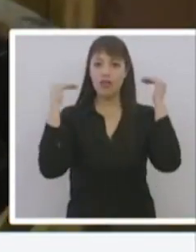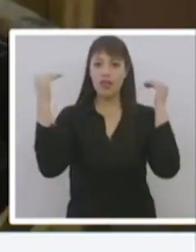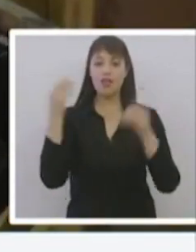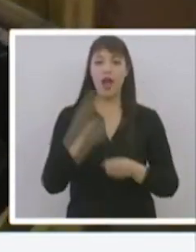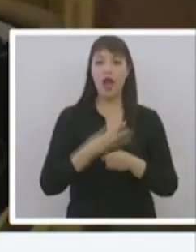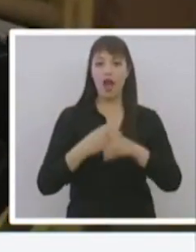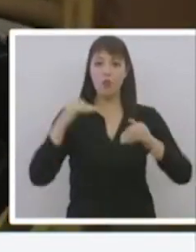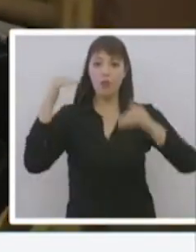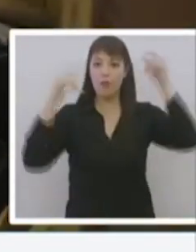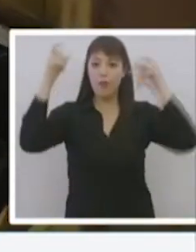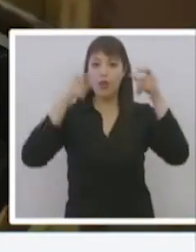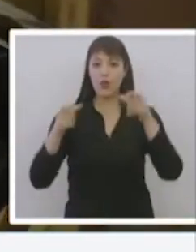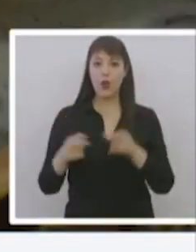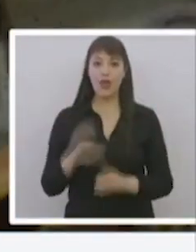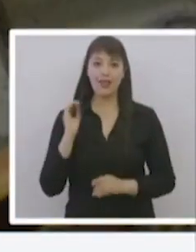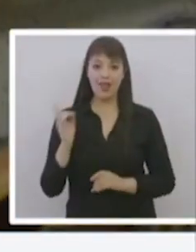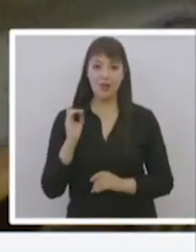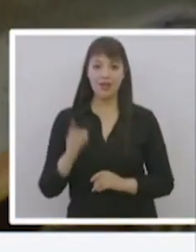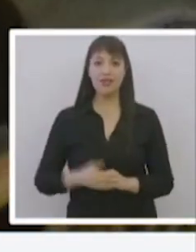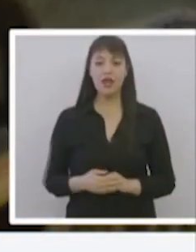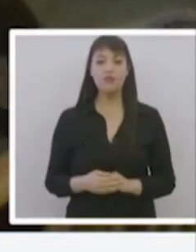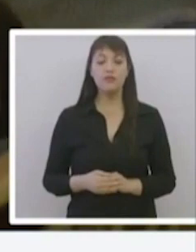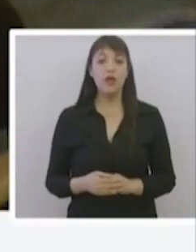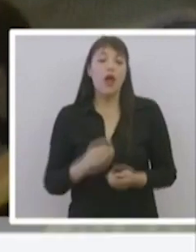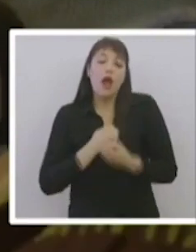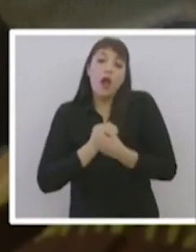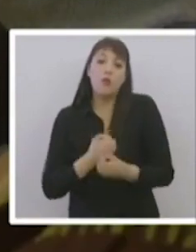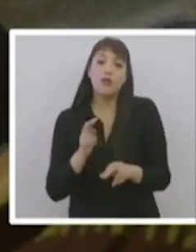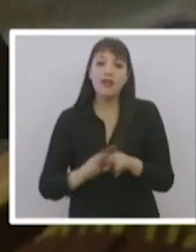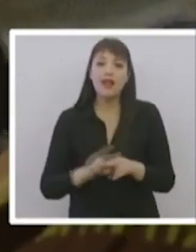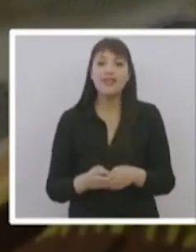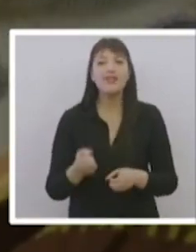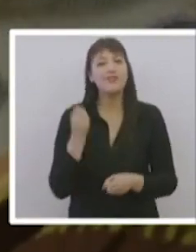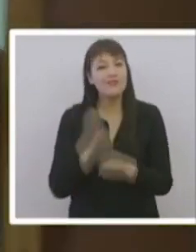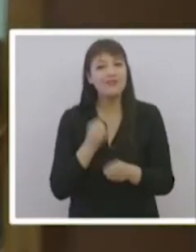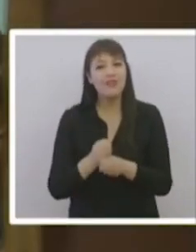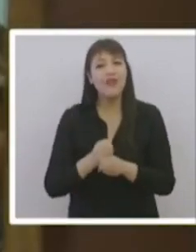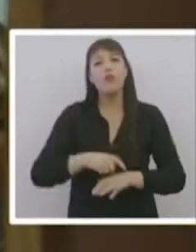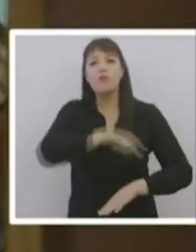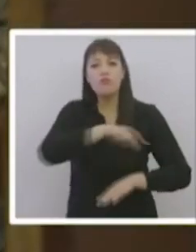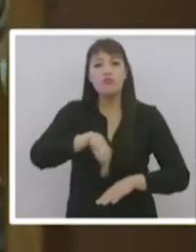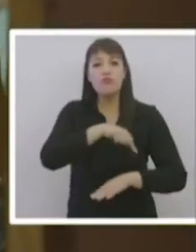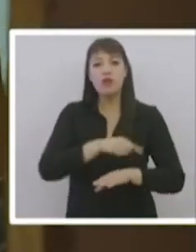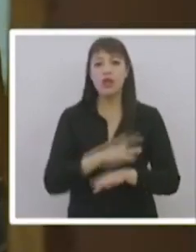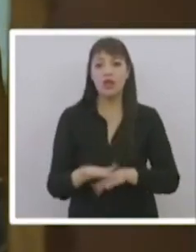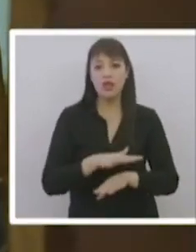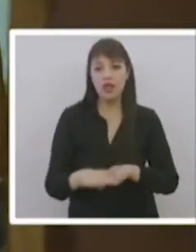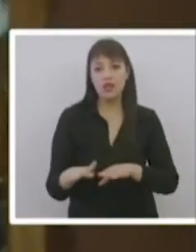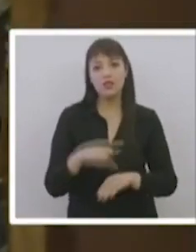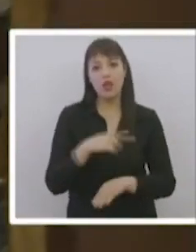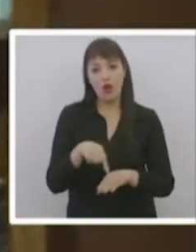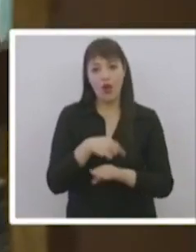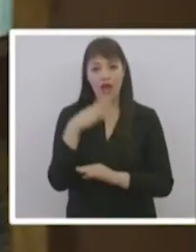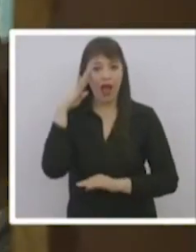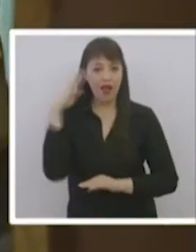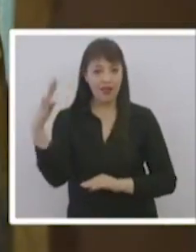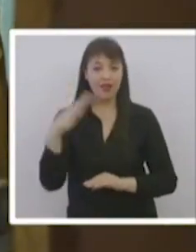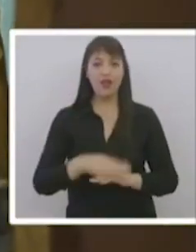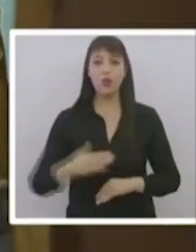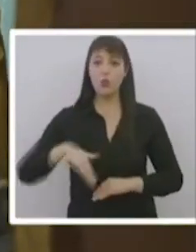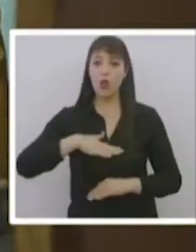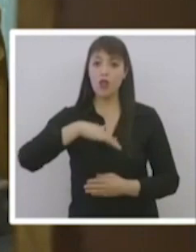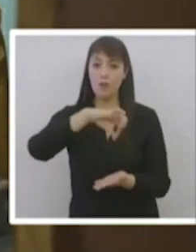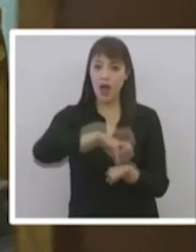realizar labores de cuidado, ya sea de personas que no cuentan con los medios, o que también no cuentan con algún cuidador, y hoy en día